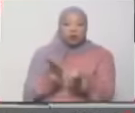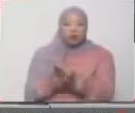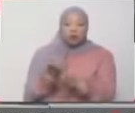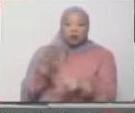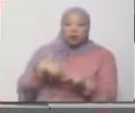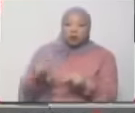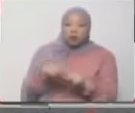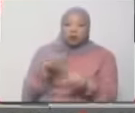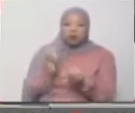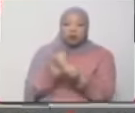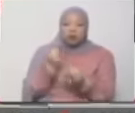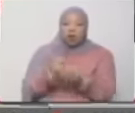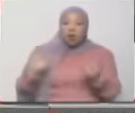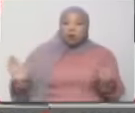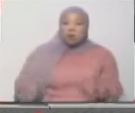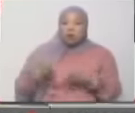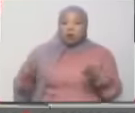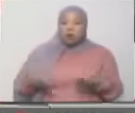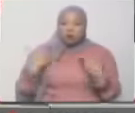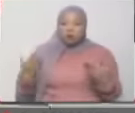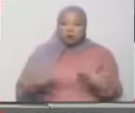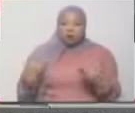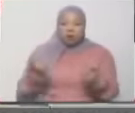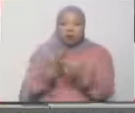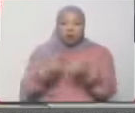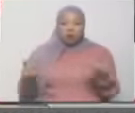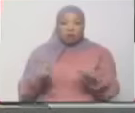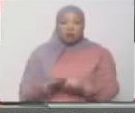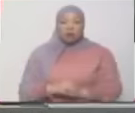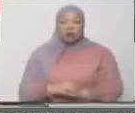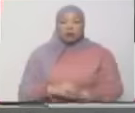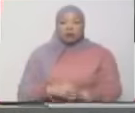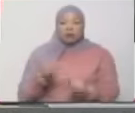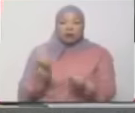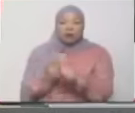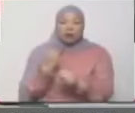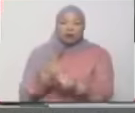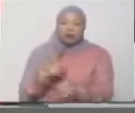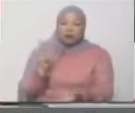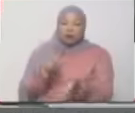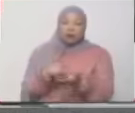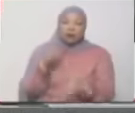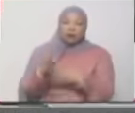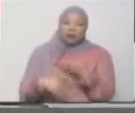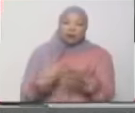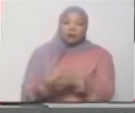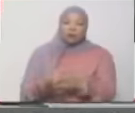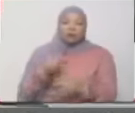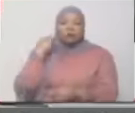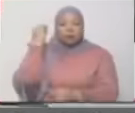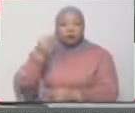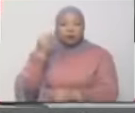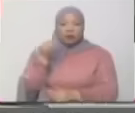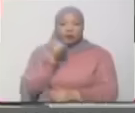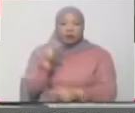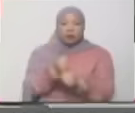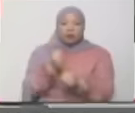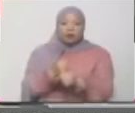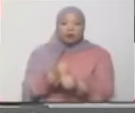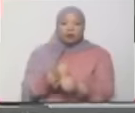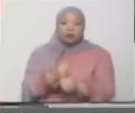pequeño tiene que ser estimulado para la libertad, para la participación, para opinar, para